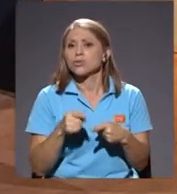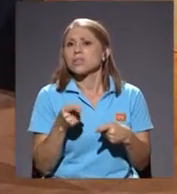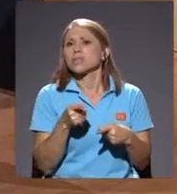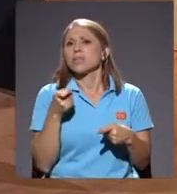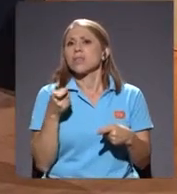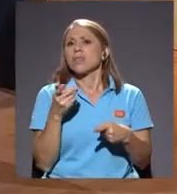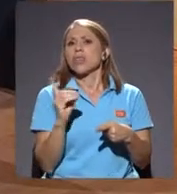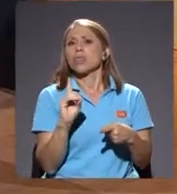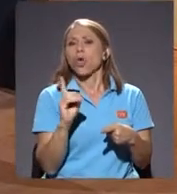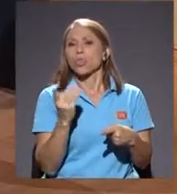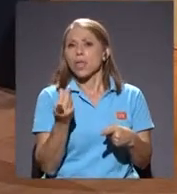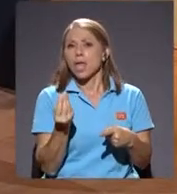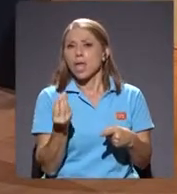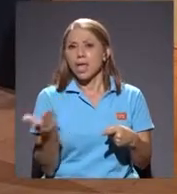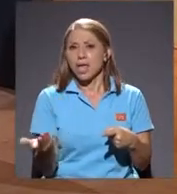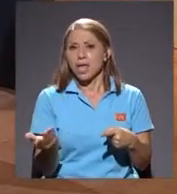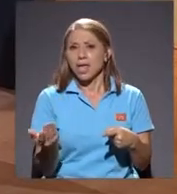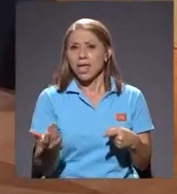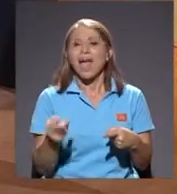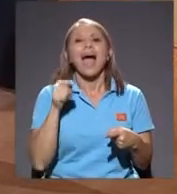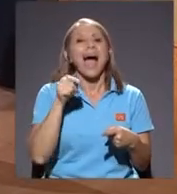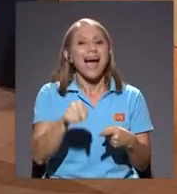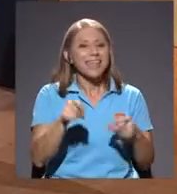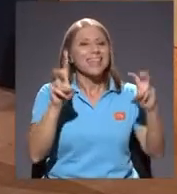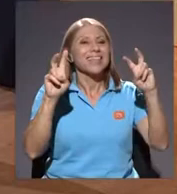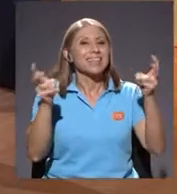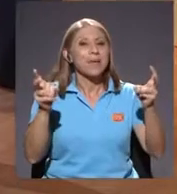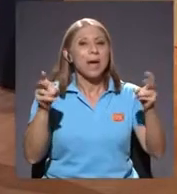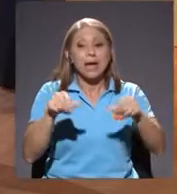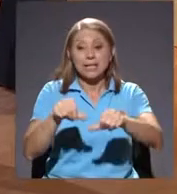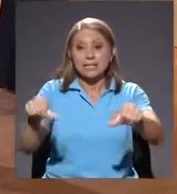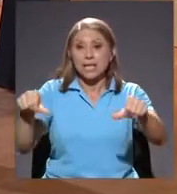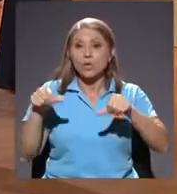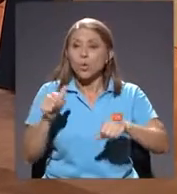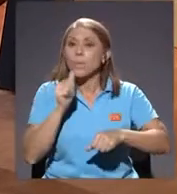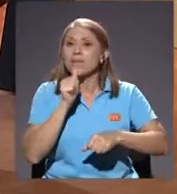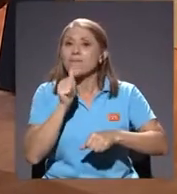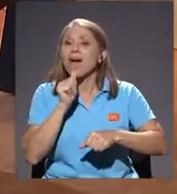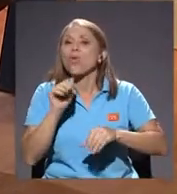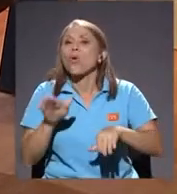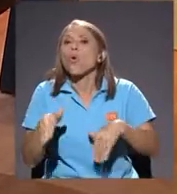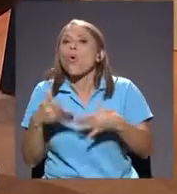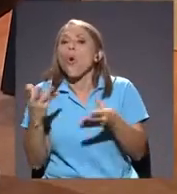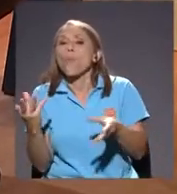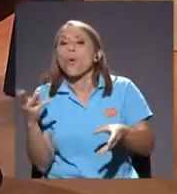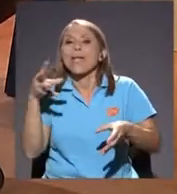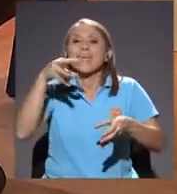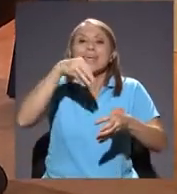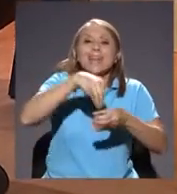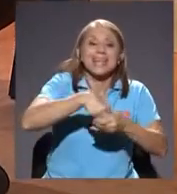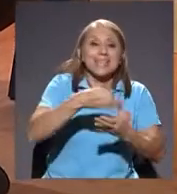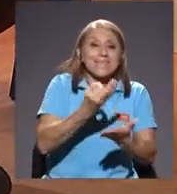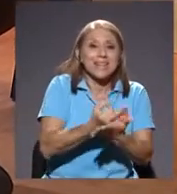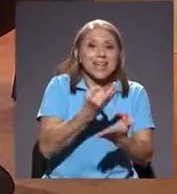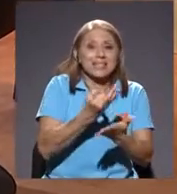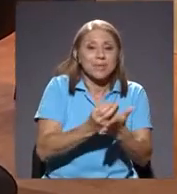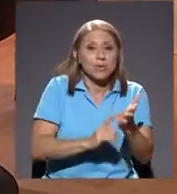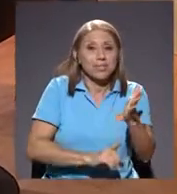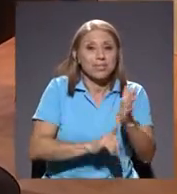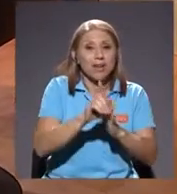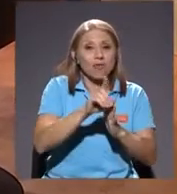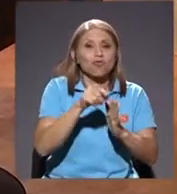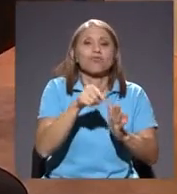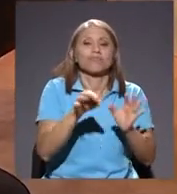y aquí es donde el tema de como el sector privado ingresa en la esfera del financiamiento del desarrollo cobra importancia